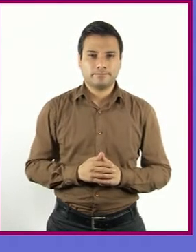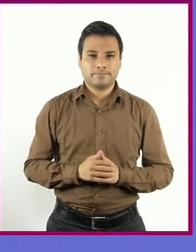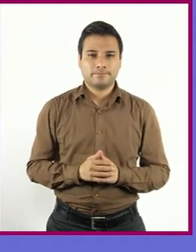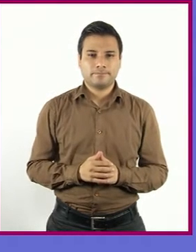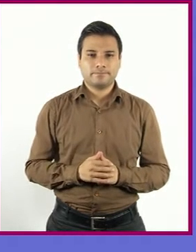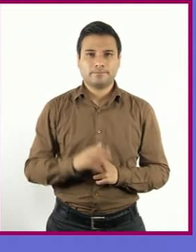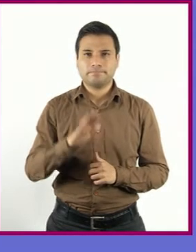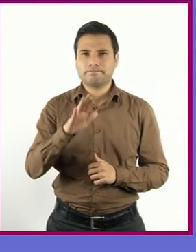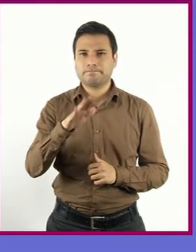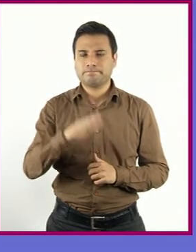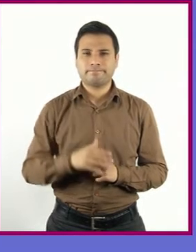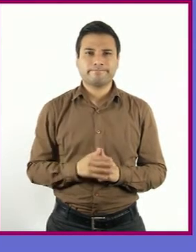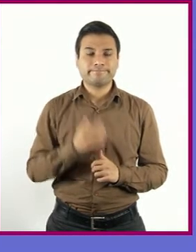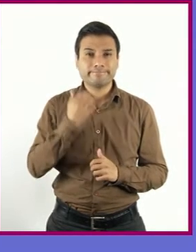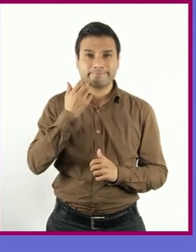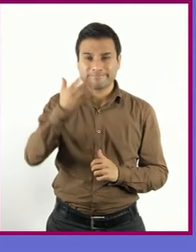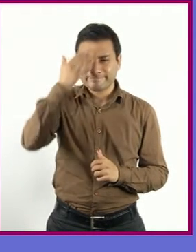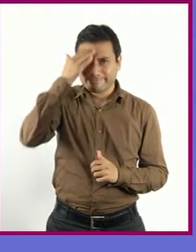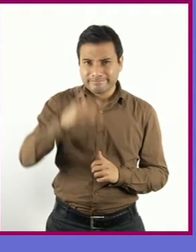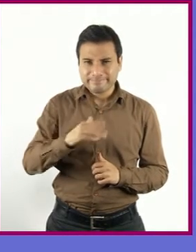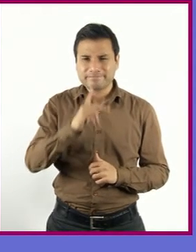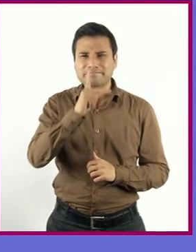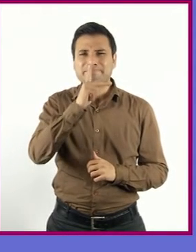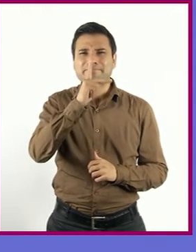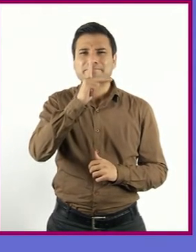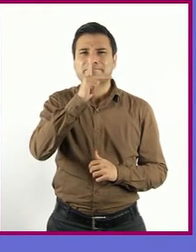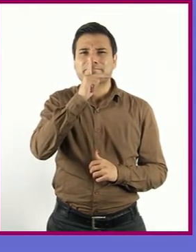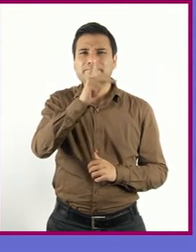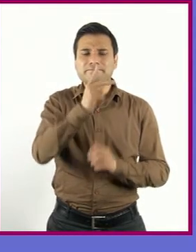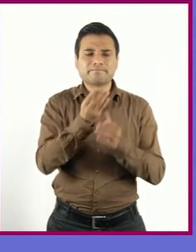Profesor, me gustaría saber qué es un vocabulario deportivo.